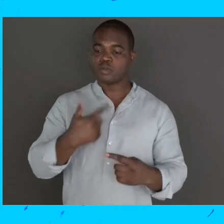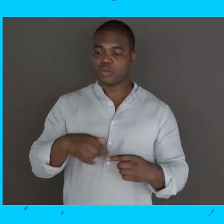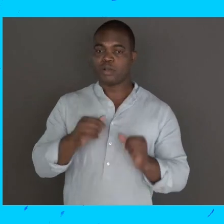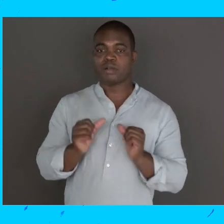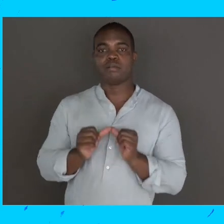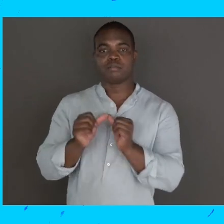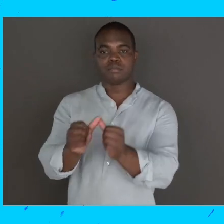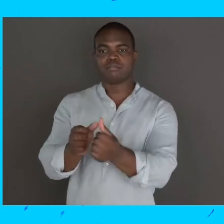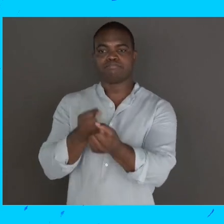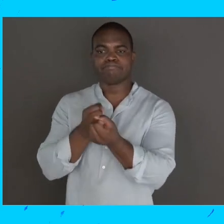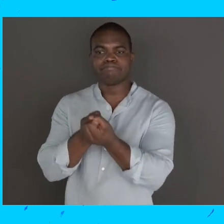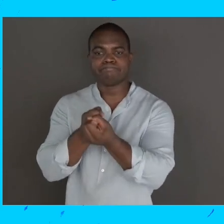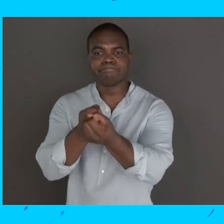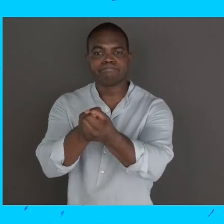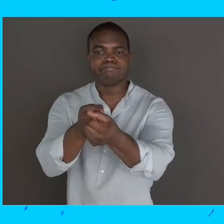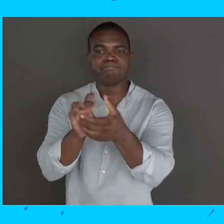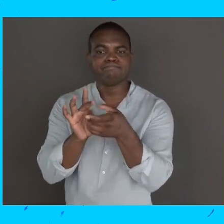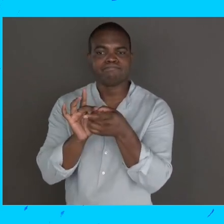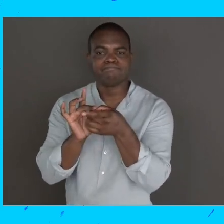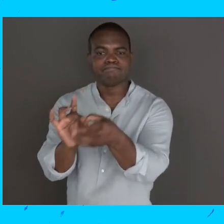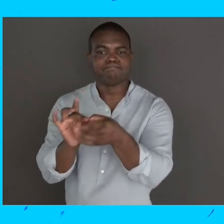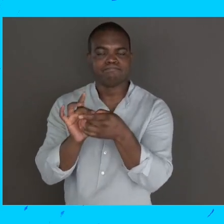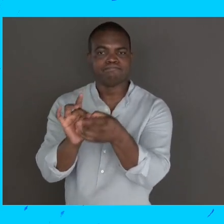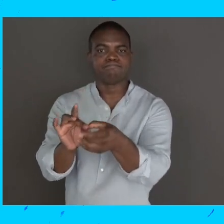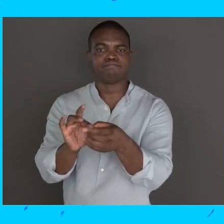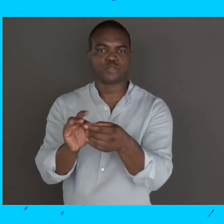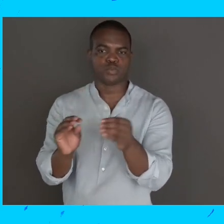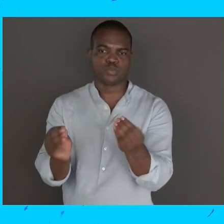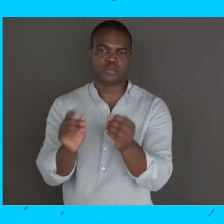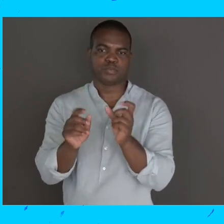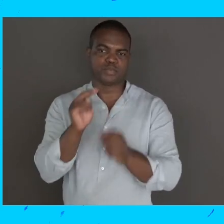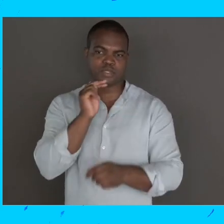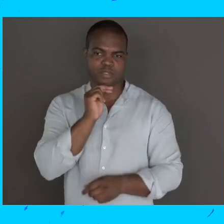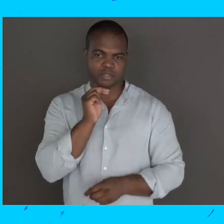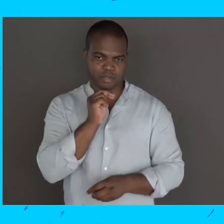incluyendo el compromiso de África Central y África